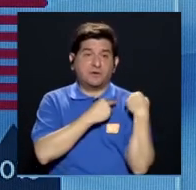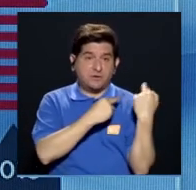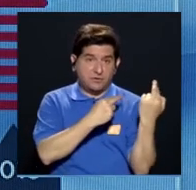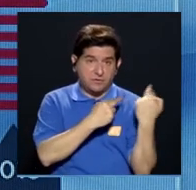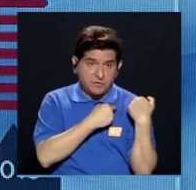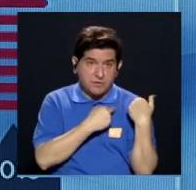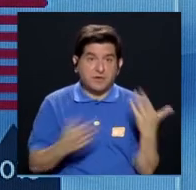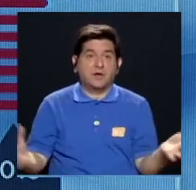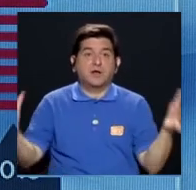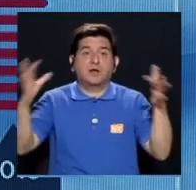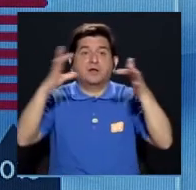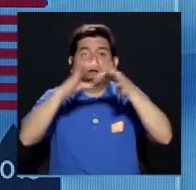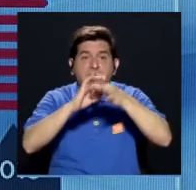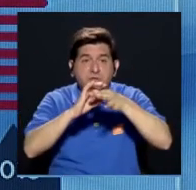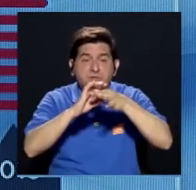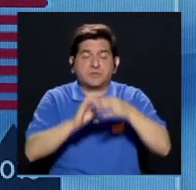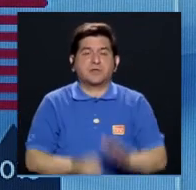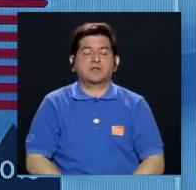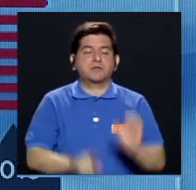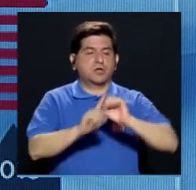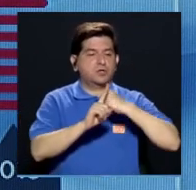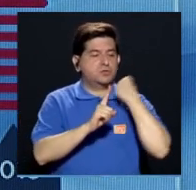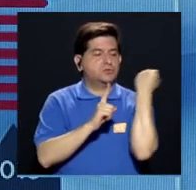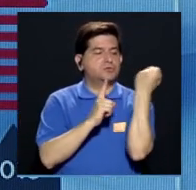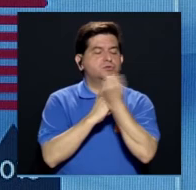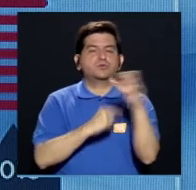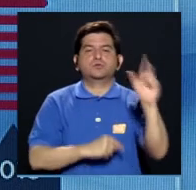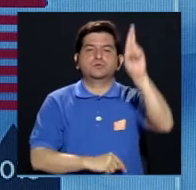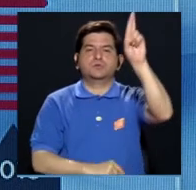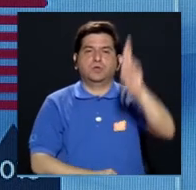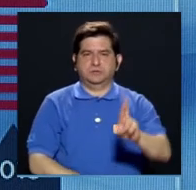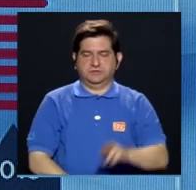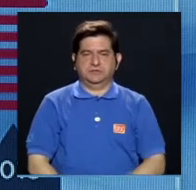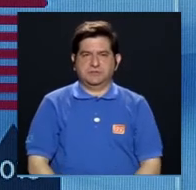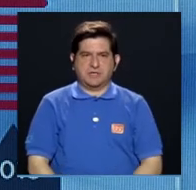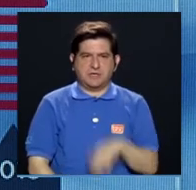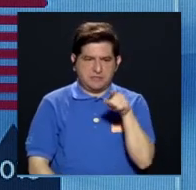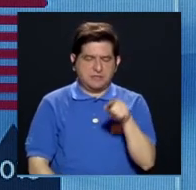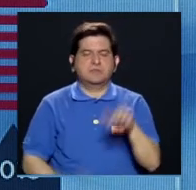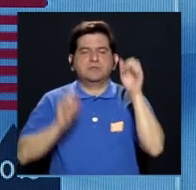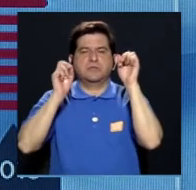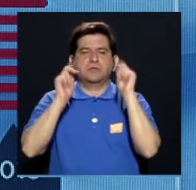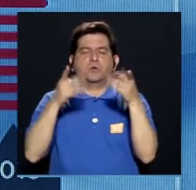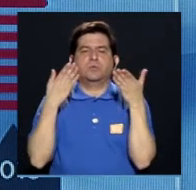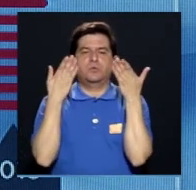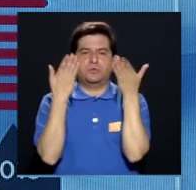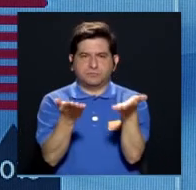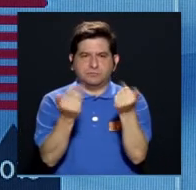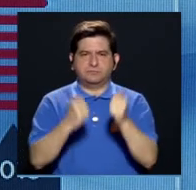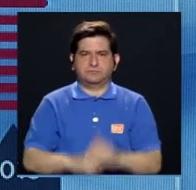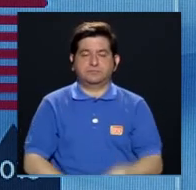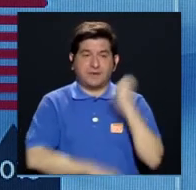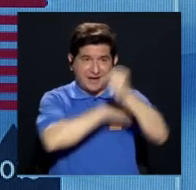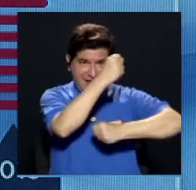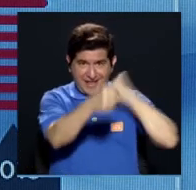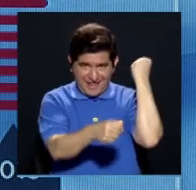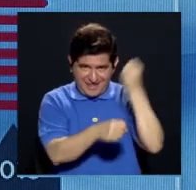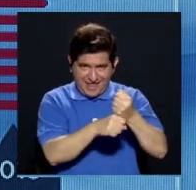responsabilidades con respecto a la sociedad costarricense que lo hace posible. En el